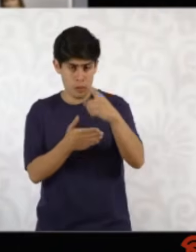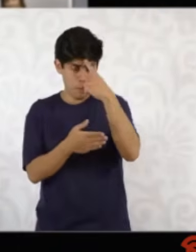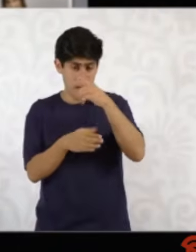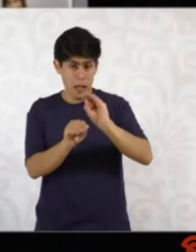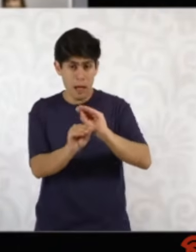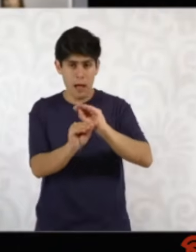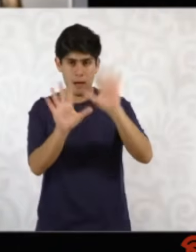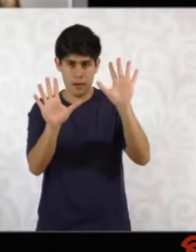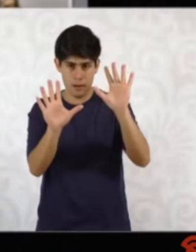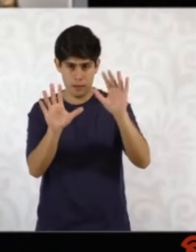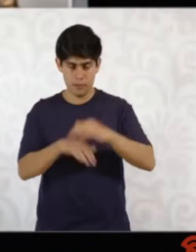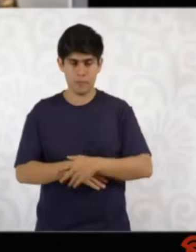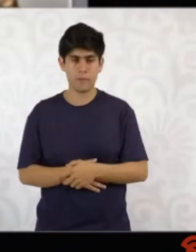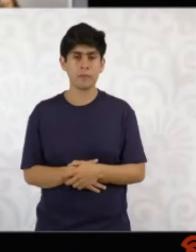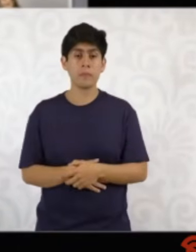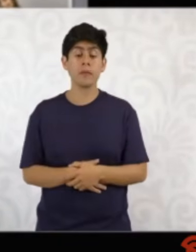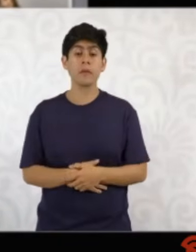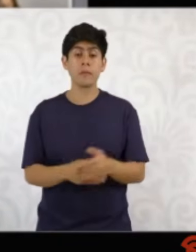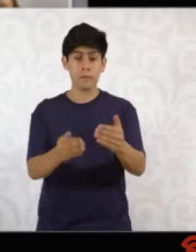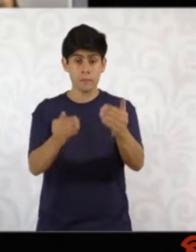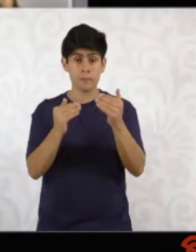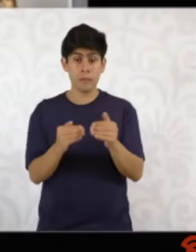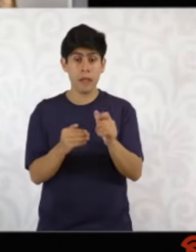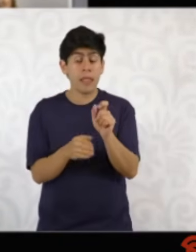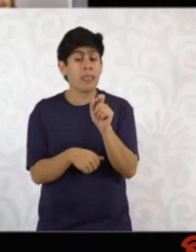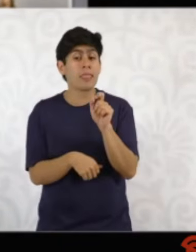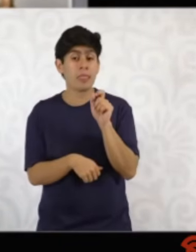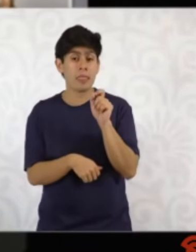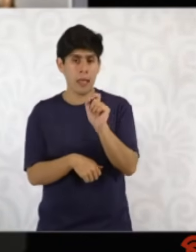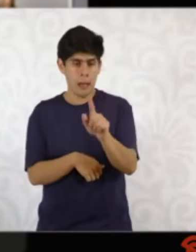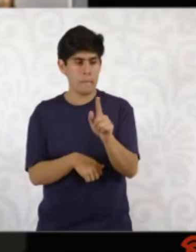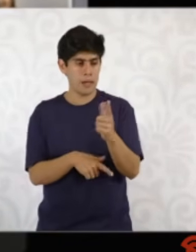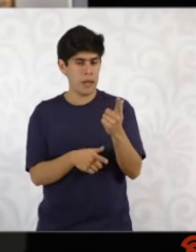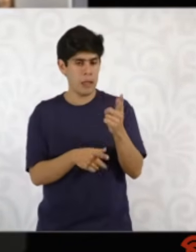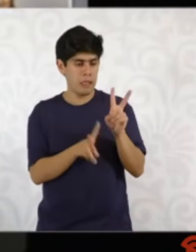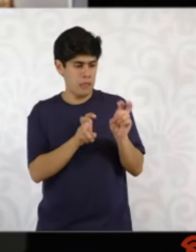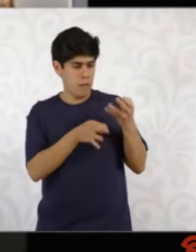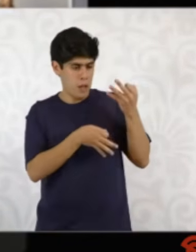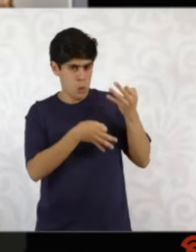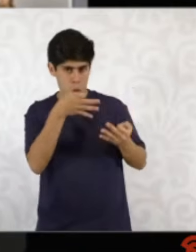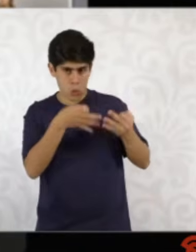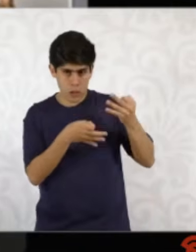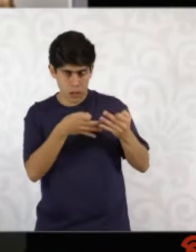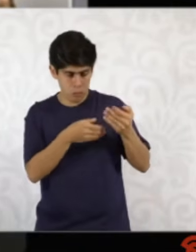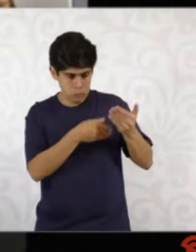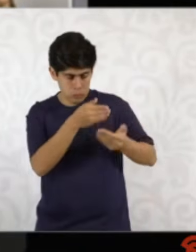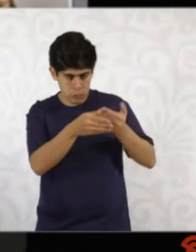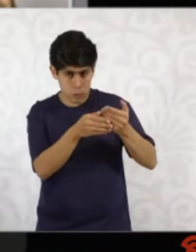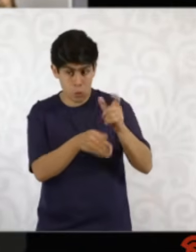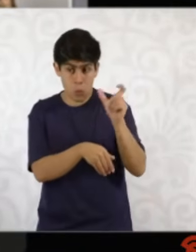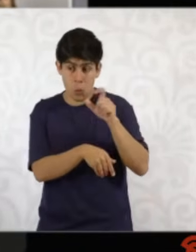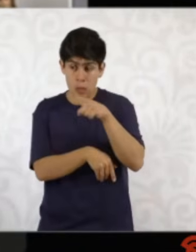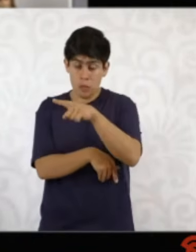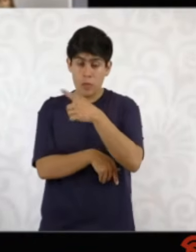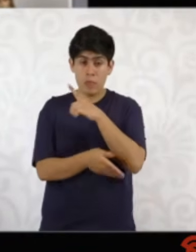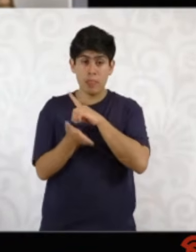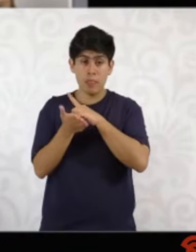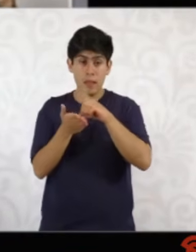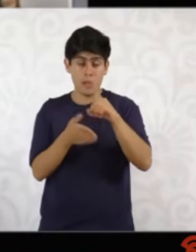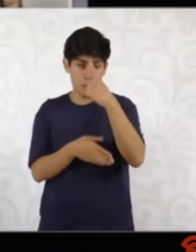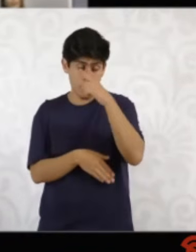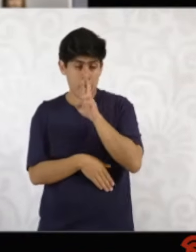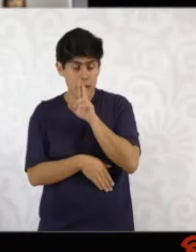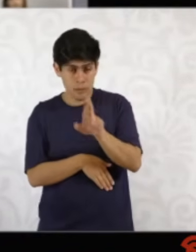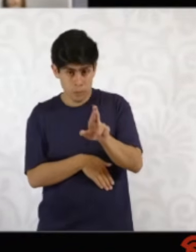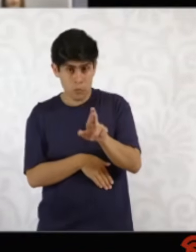lugar, mejoramos y agilizamos el procedimiento judicial que se abre una vez que el derecho a la rectificación se ejercita, pero el medio de